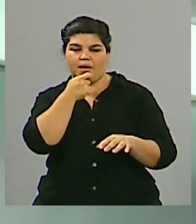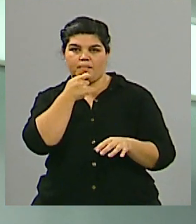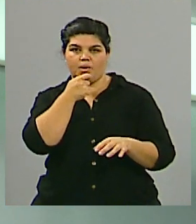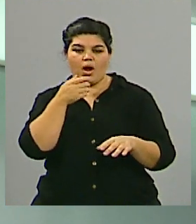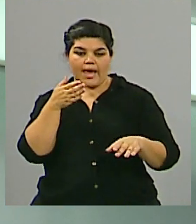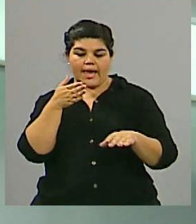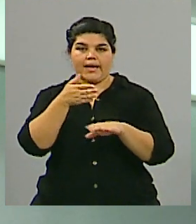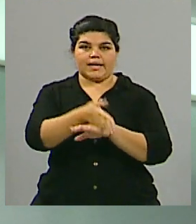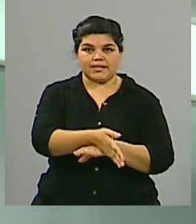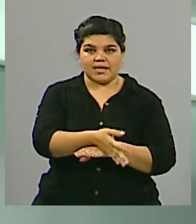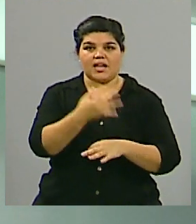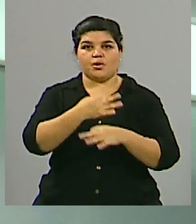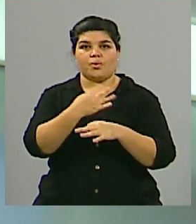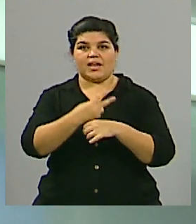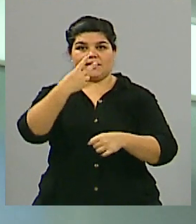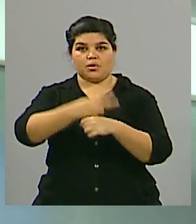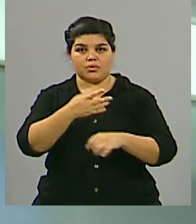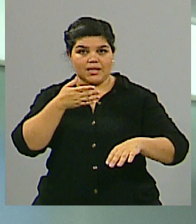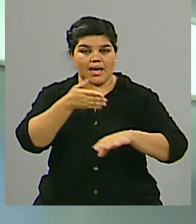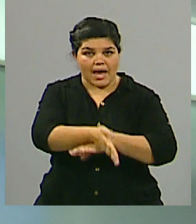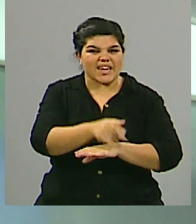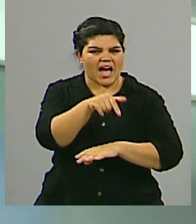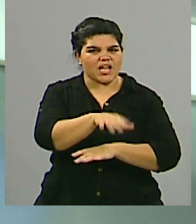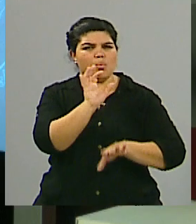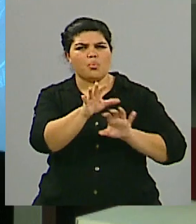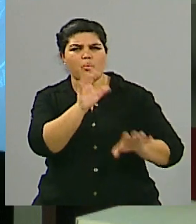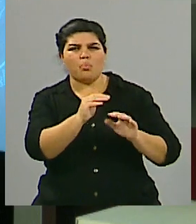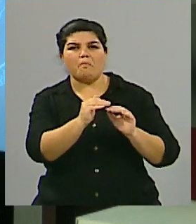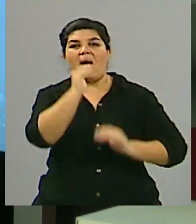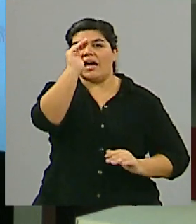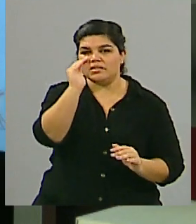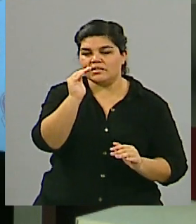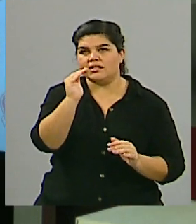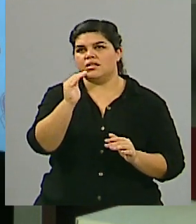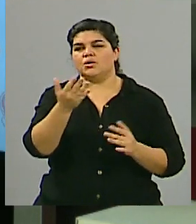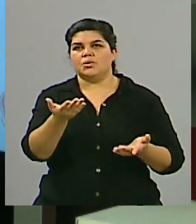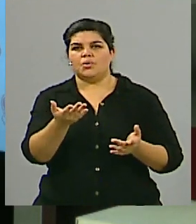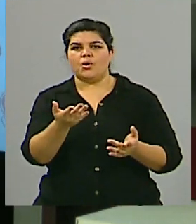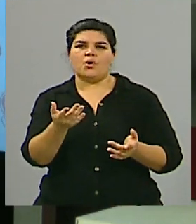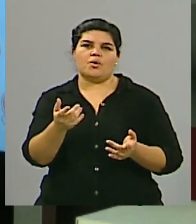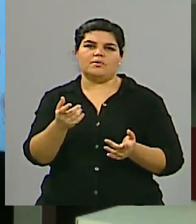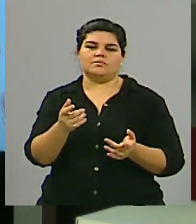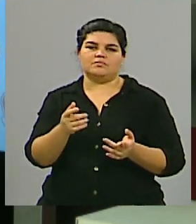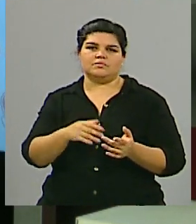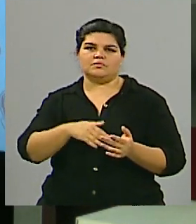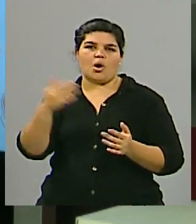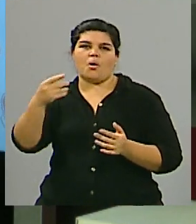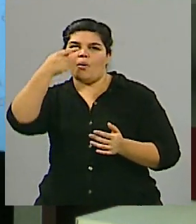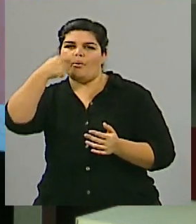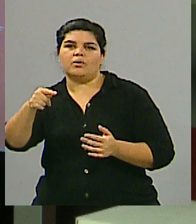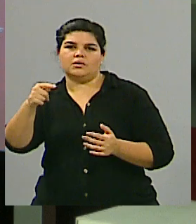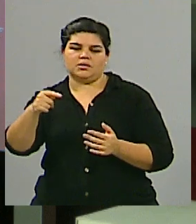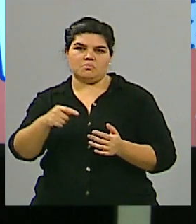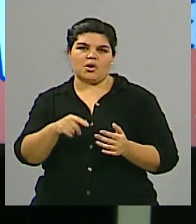al nivel secundario, cuando ingresan a los colegios de la universidad, se da en cursos mayores. ¿Cómo ustedes van detectando